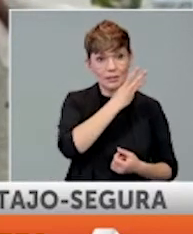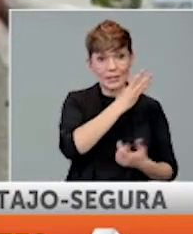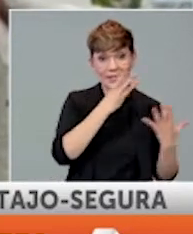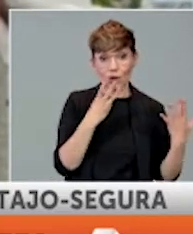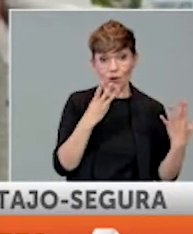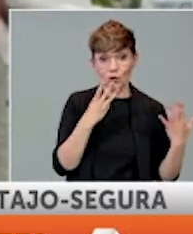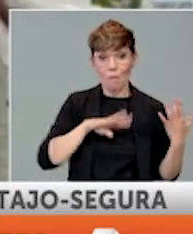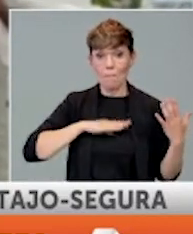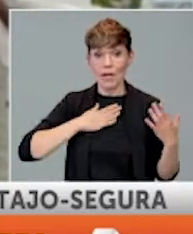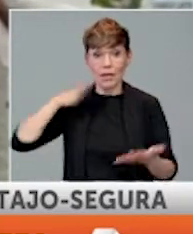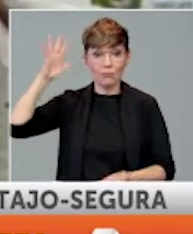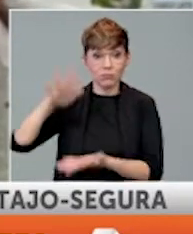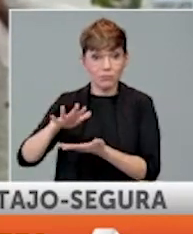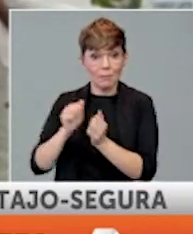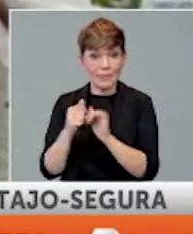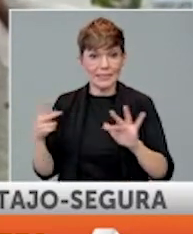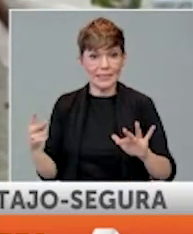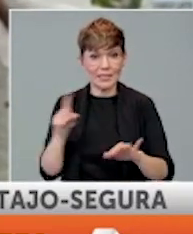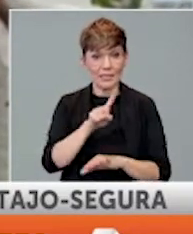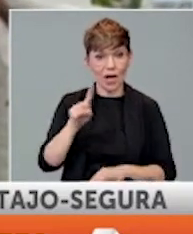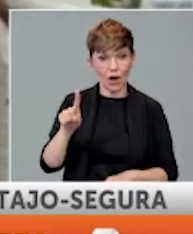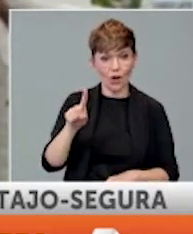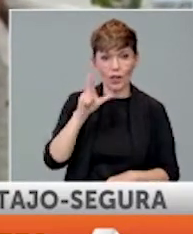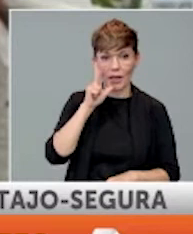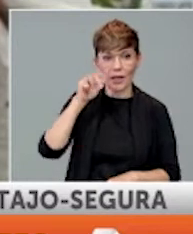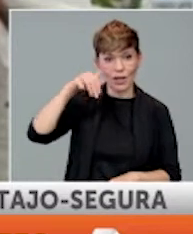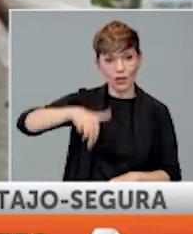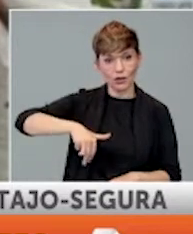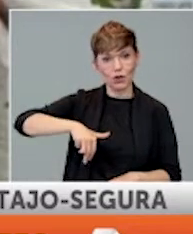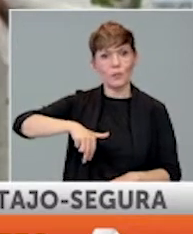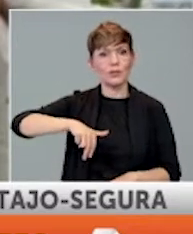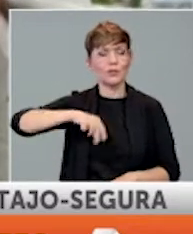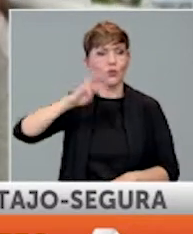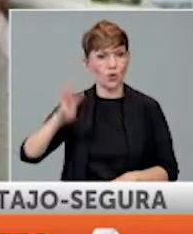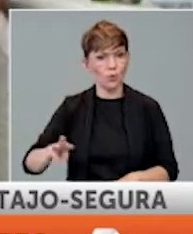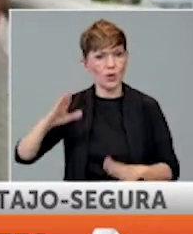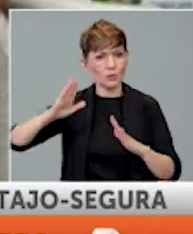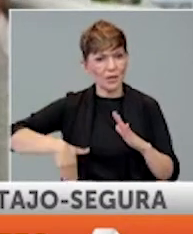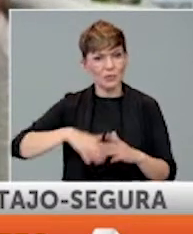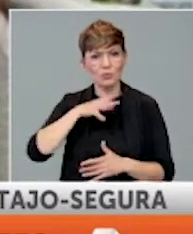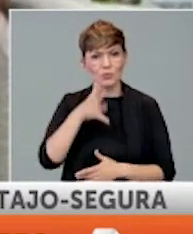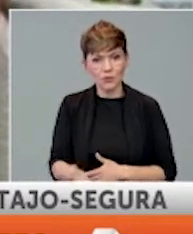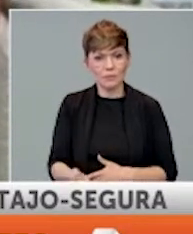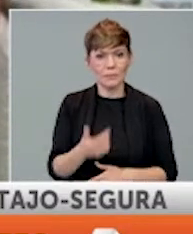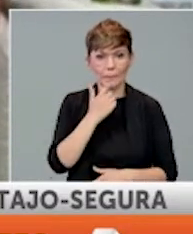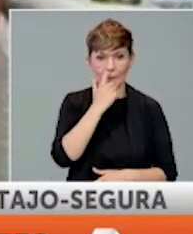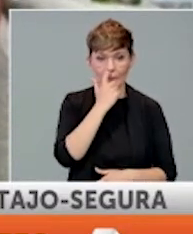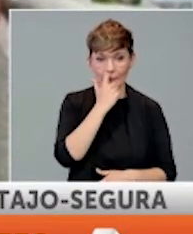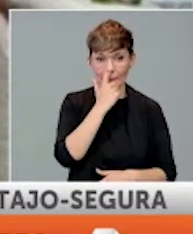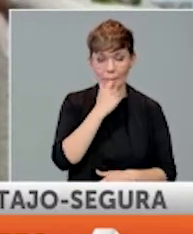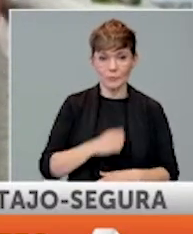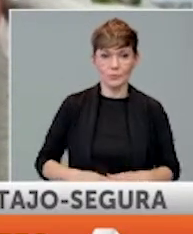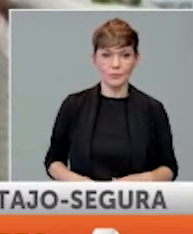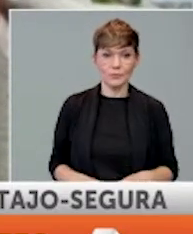38, al día siguiente son 27, 11 hectómetros cúbicos menos sin compensación alguna. Bueno, el